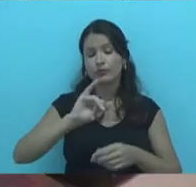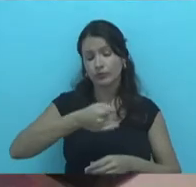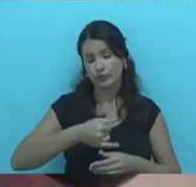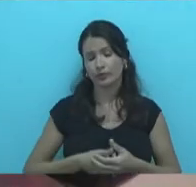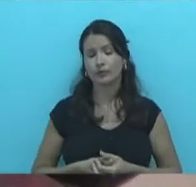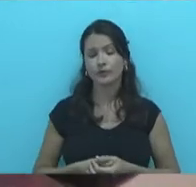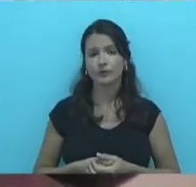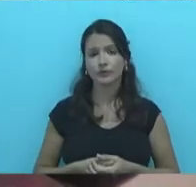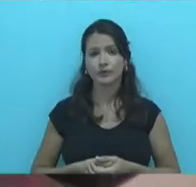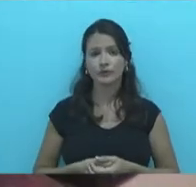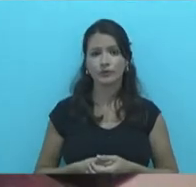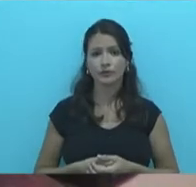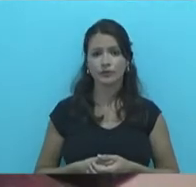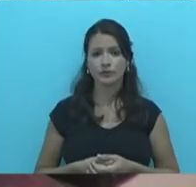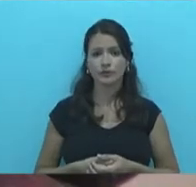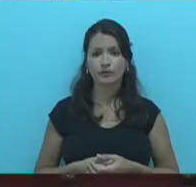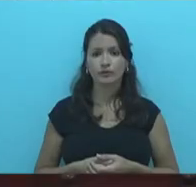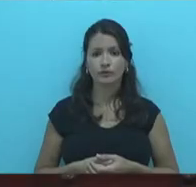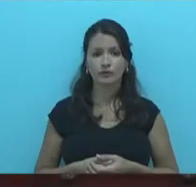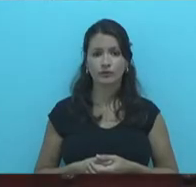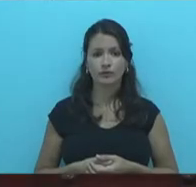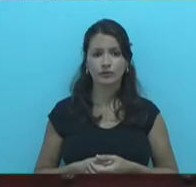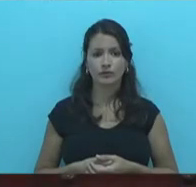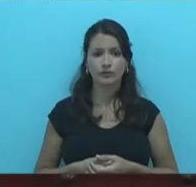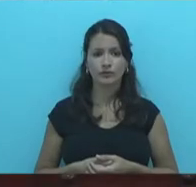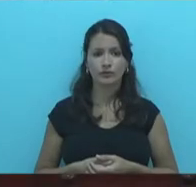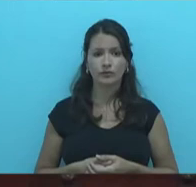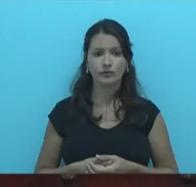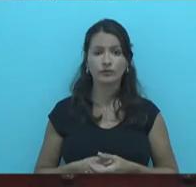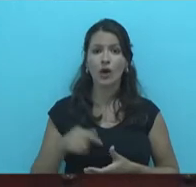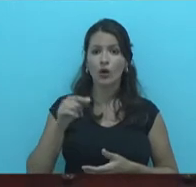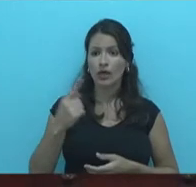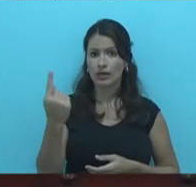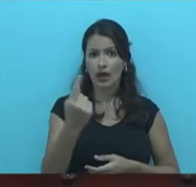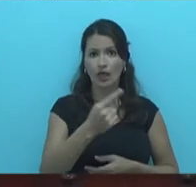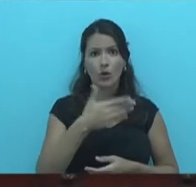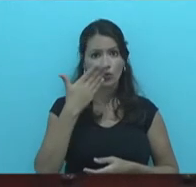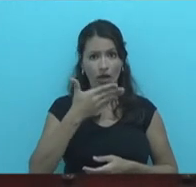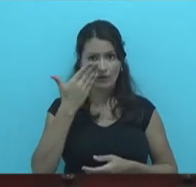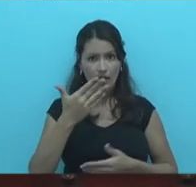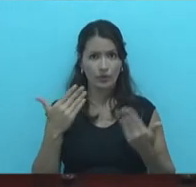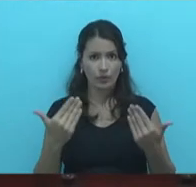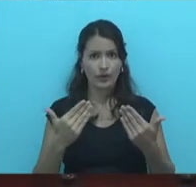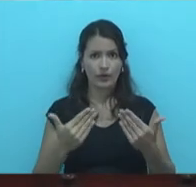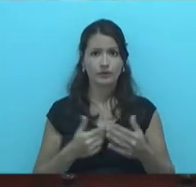aprobado. En virtud del acordado en labor parlamentaria, corresponde realizar las manifestaciones para el día de la fecha.